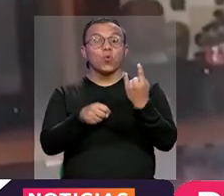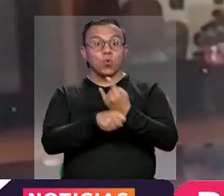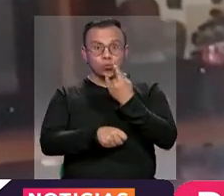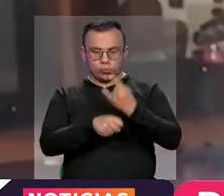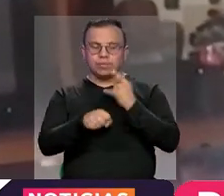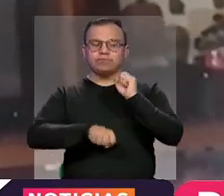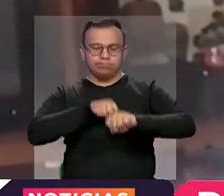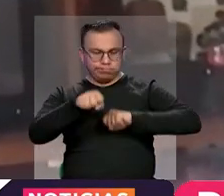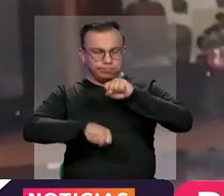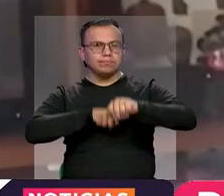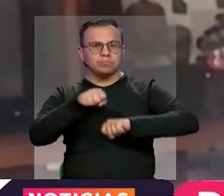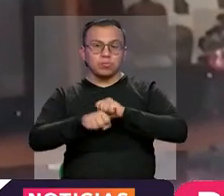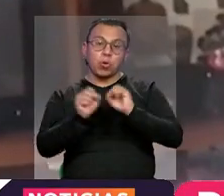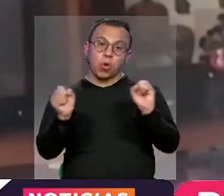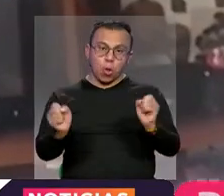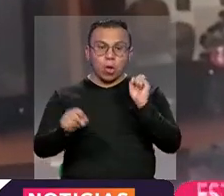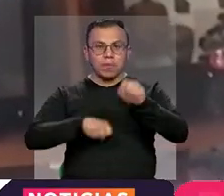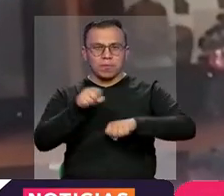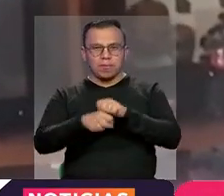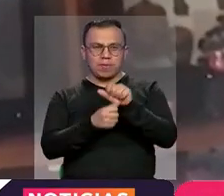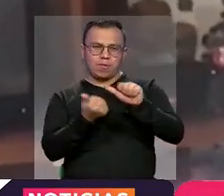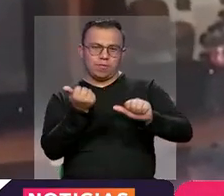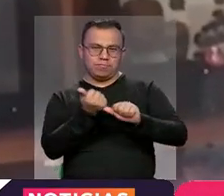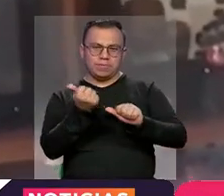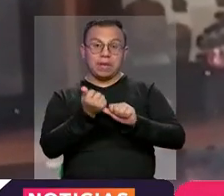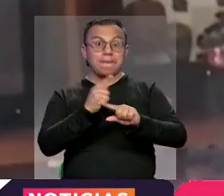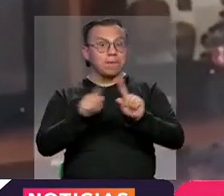pedaleados o con pedaleo asistido.